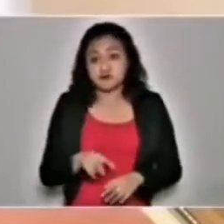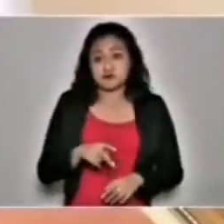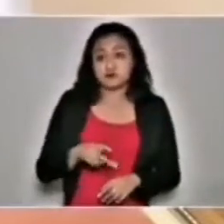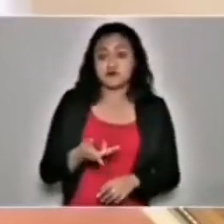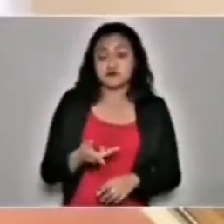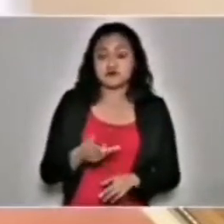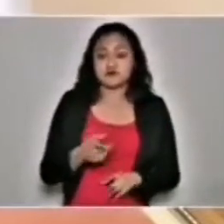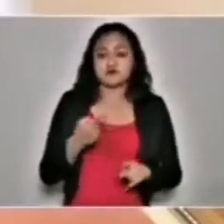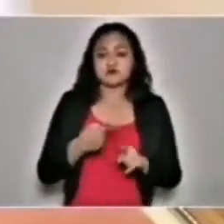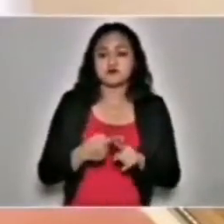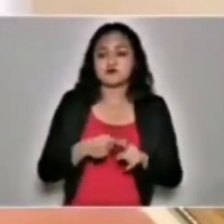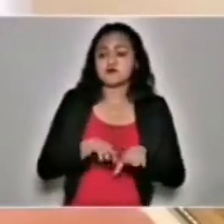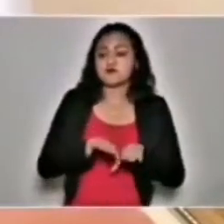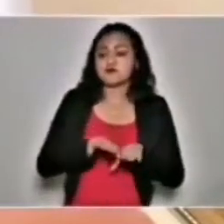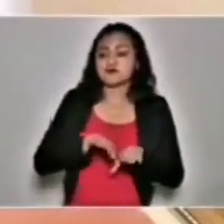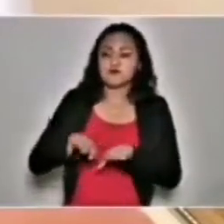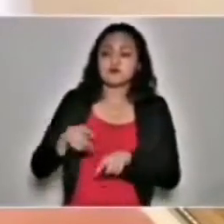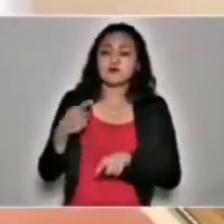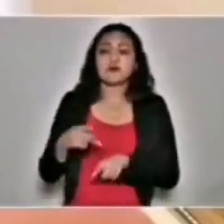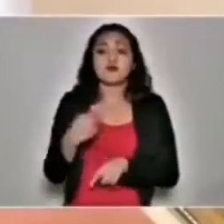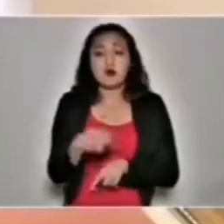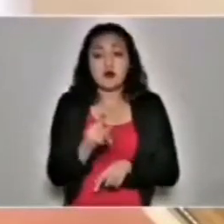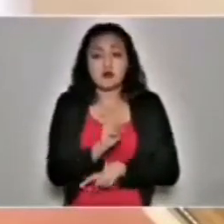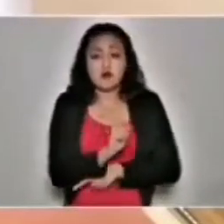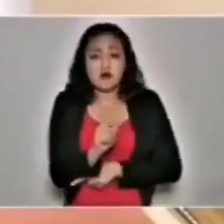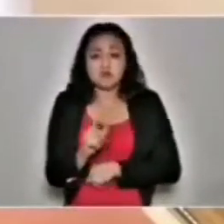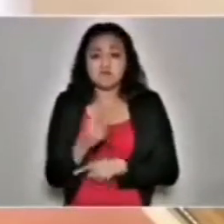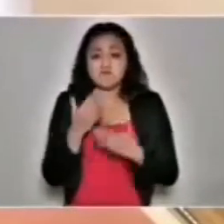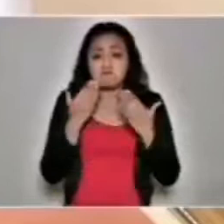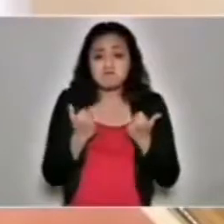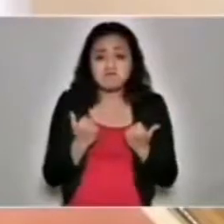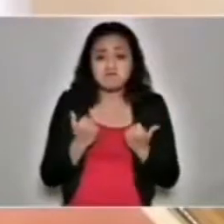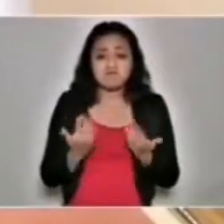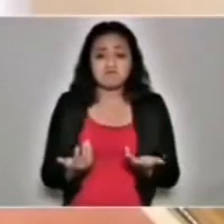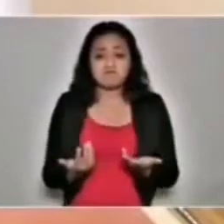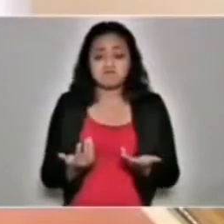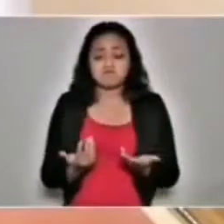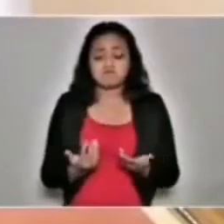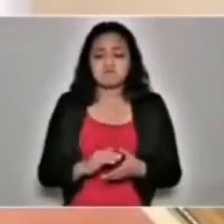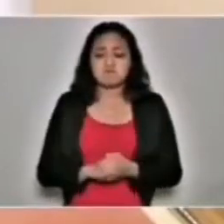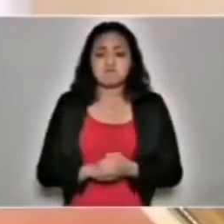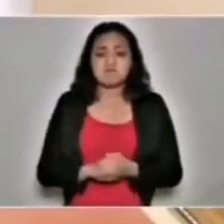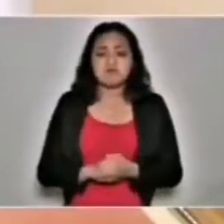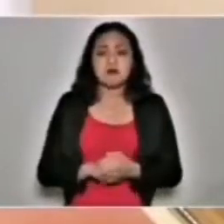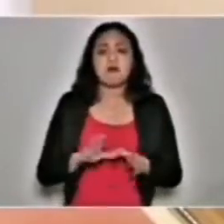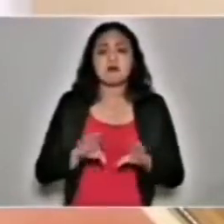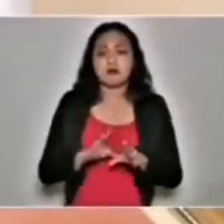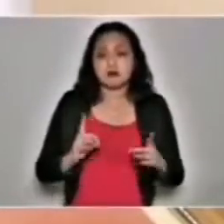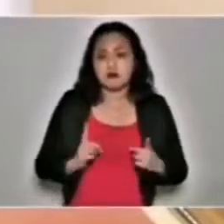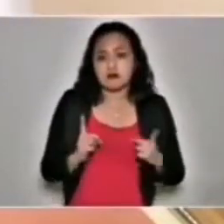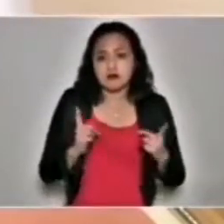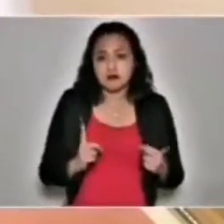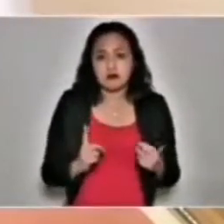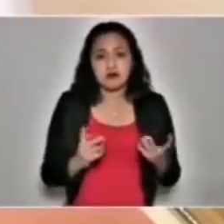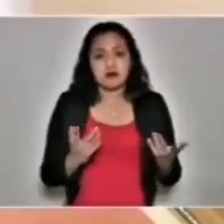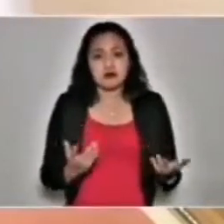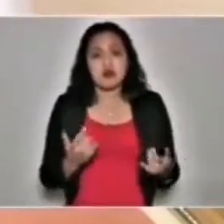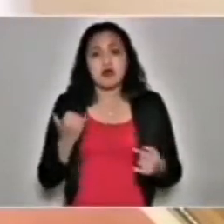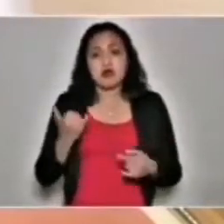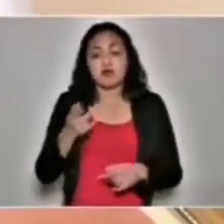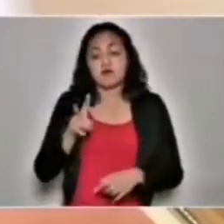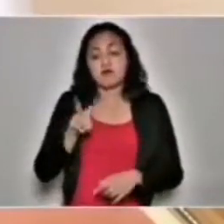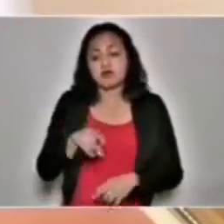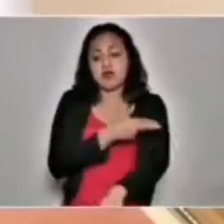se aparta de la, del profesionalismo, se aparta de la entrega y de